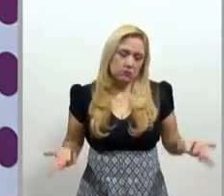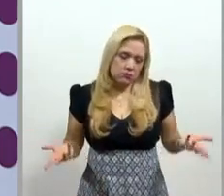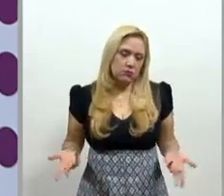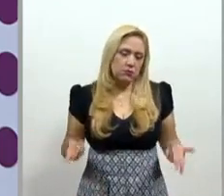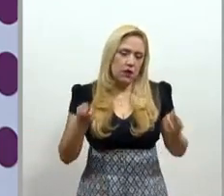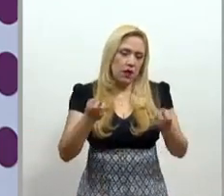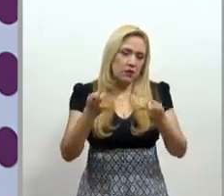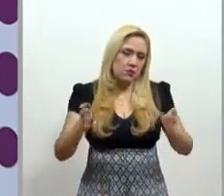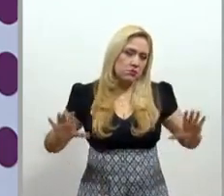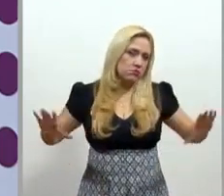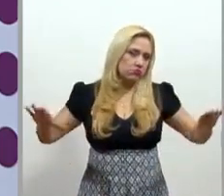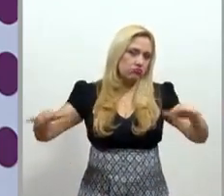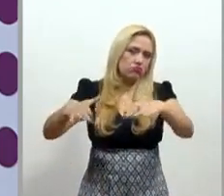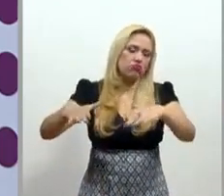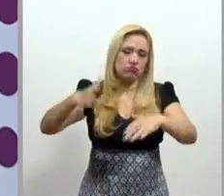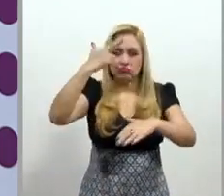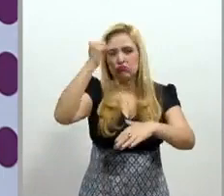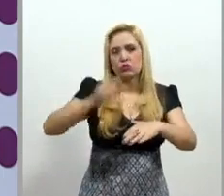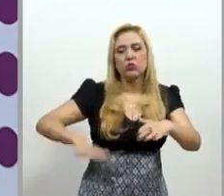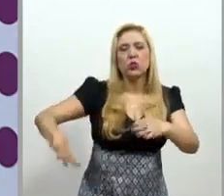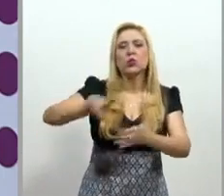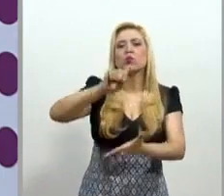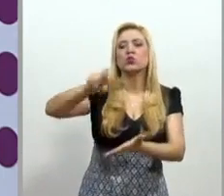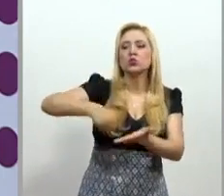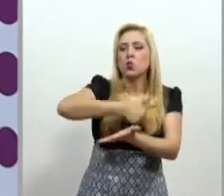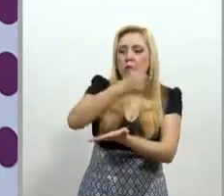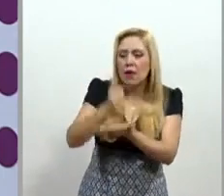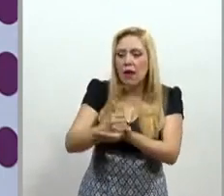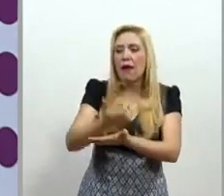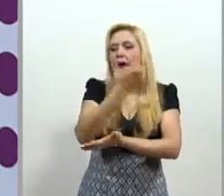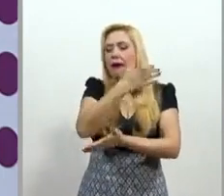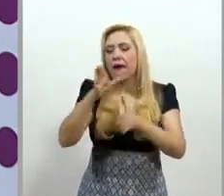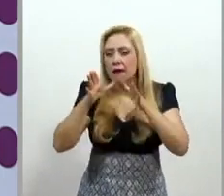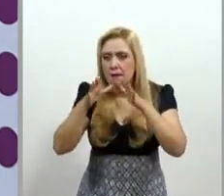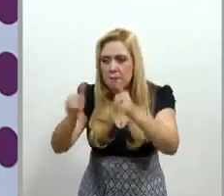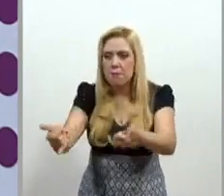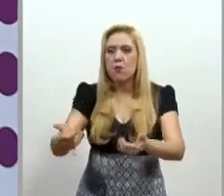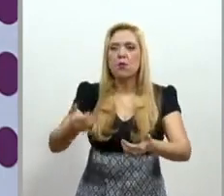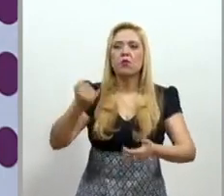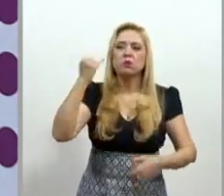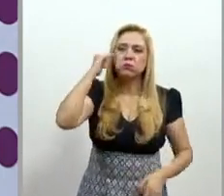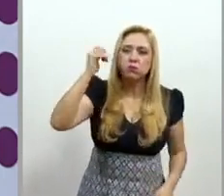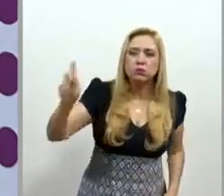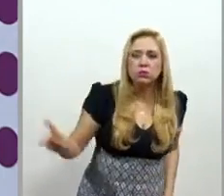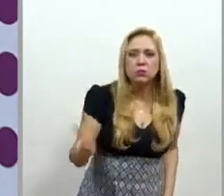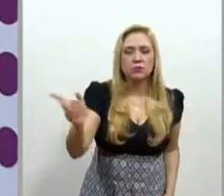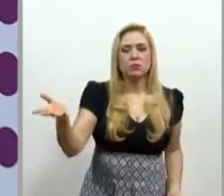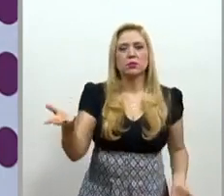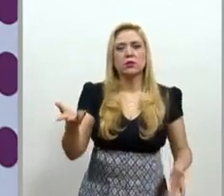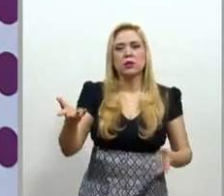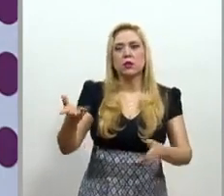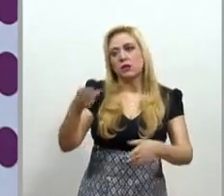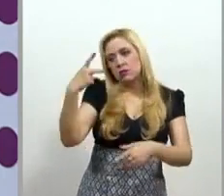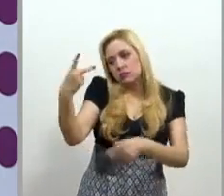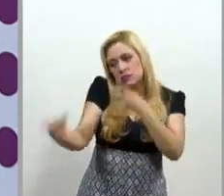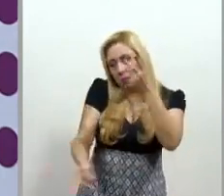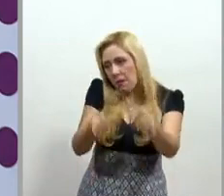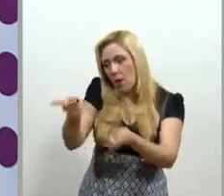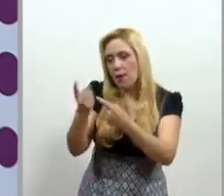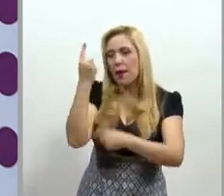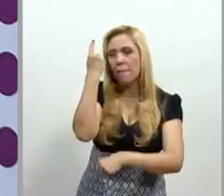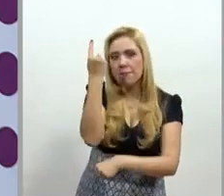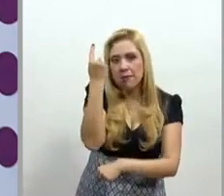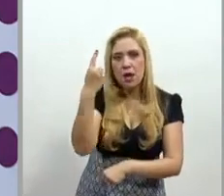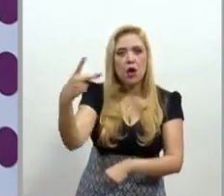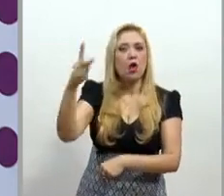en términos colectivos. Entonces, aquí es donde se insertan una serie de derechos como el derecho a la consulta, la parte de la protección de la